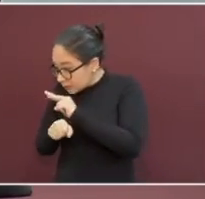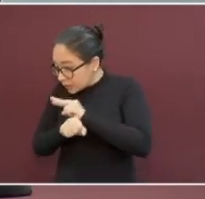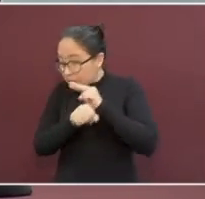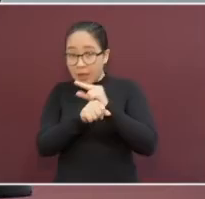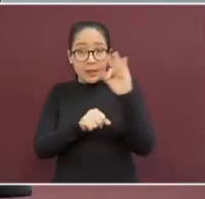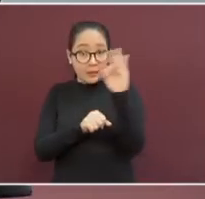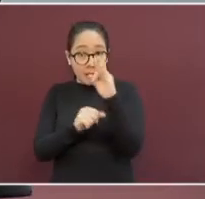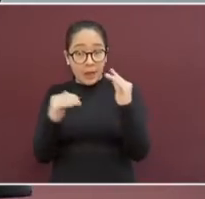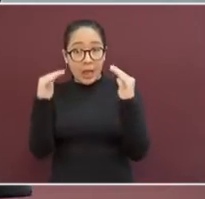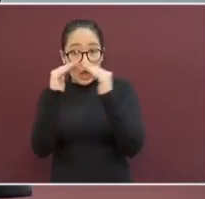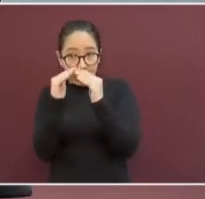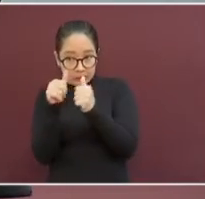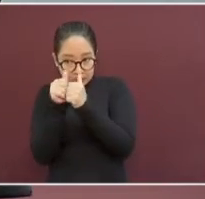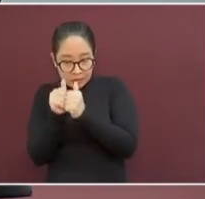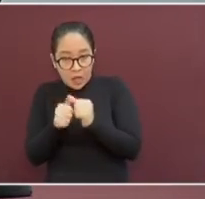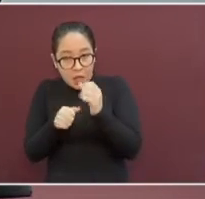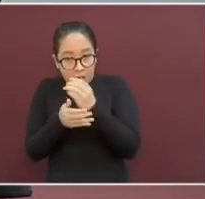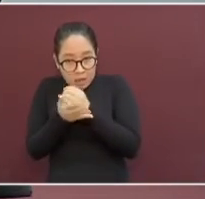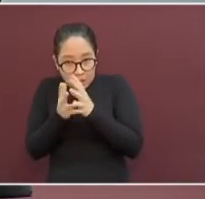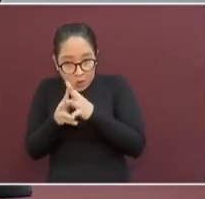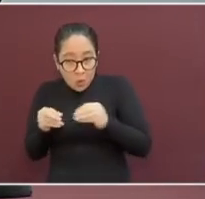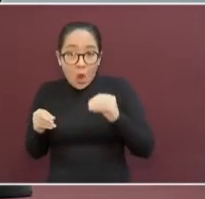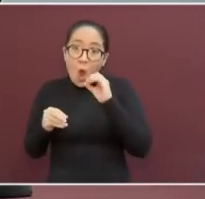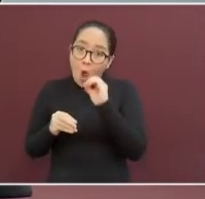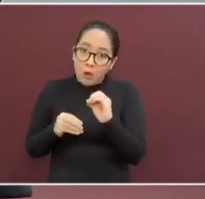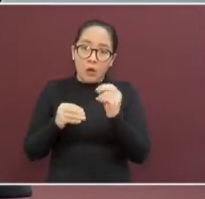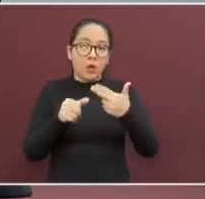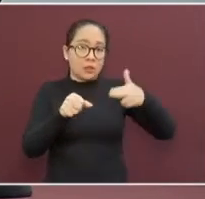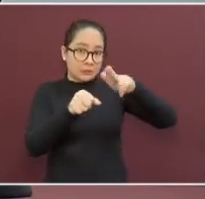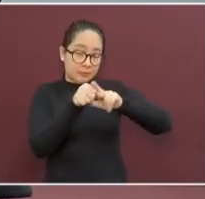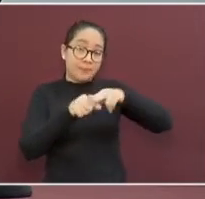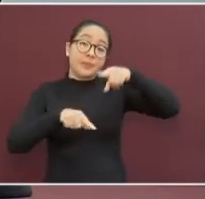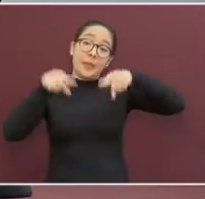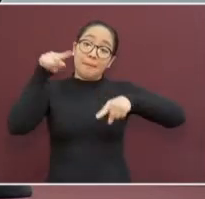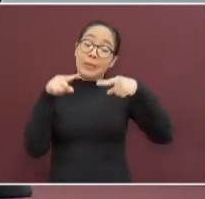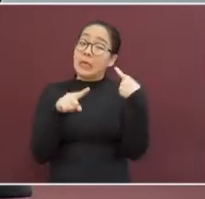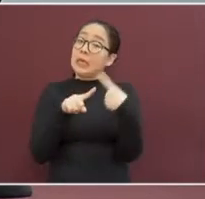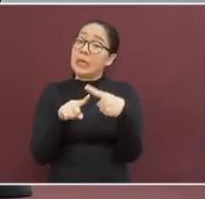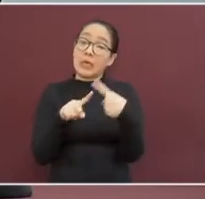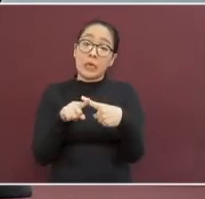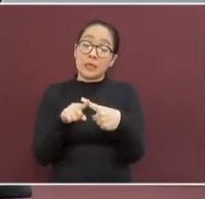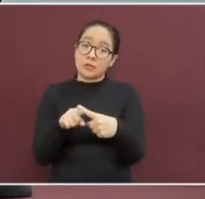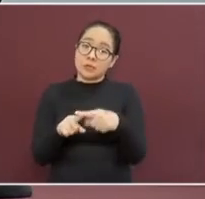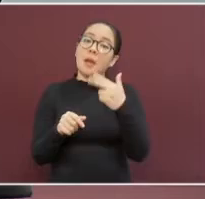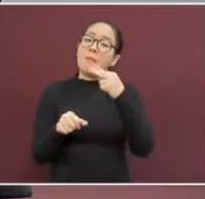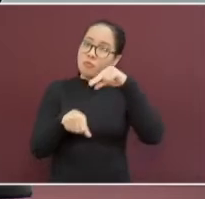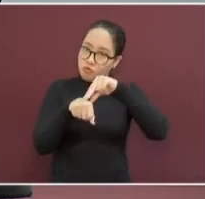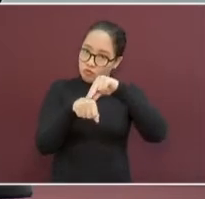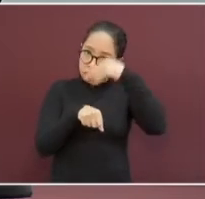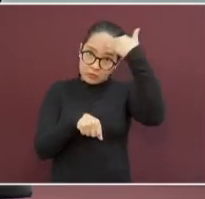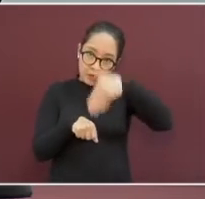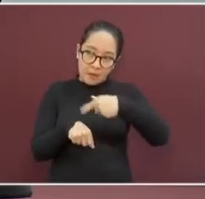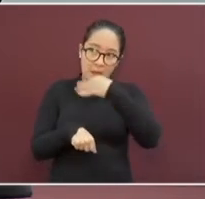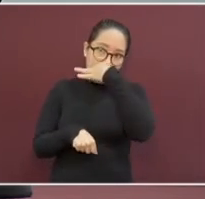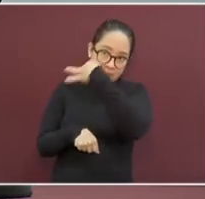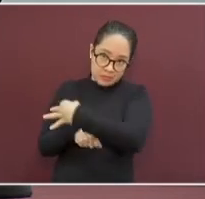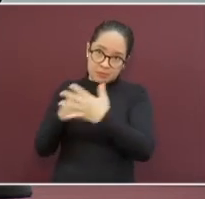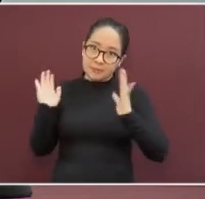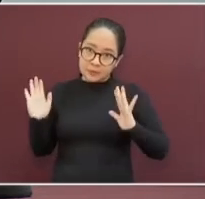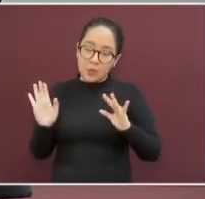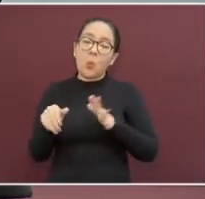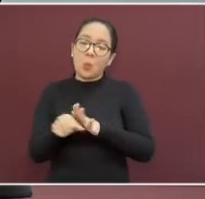el hospital según lo haya indicado el médico especialistas miren ustedes quienes estén llevando el